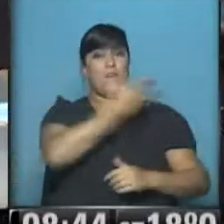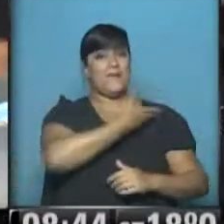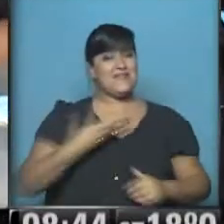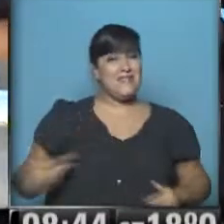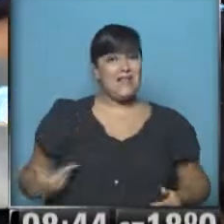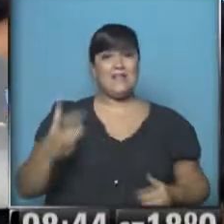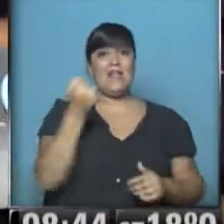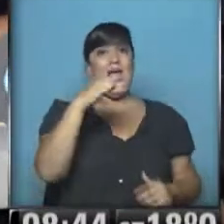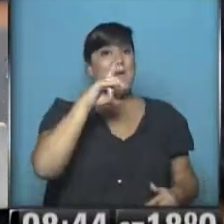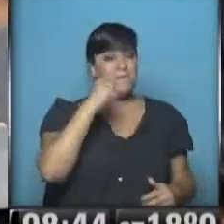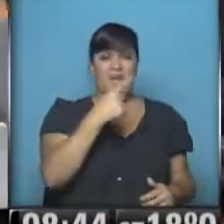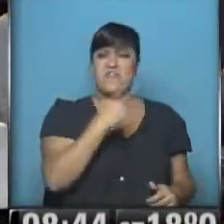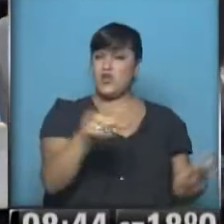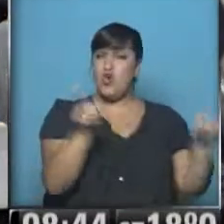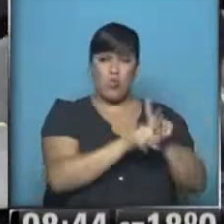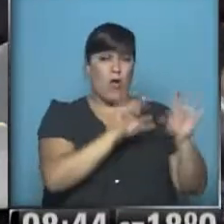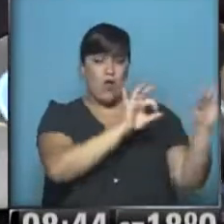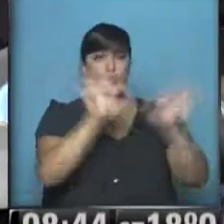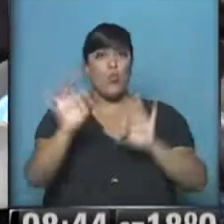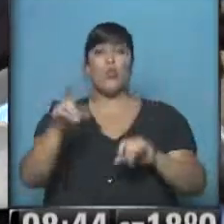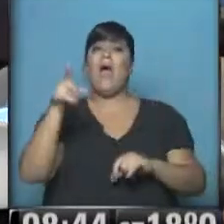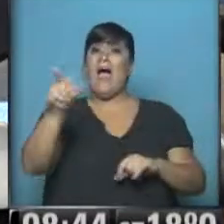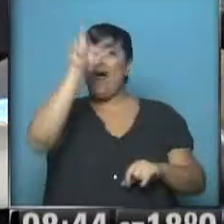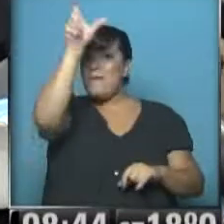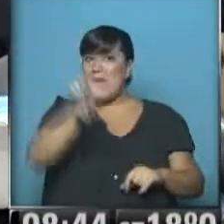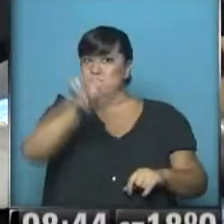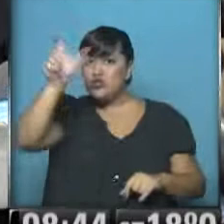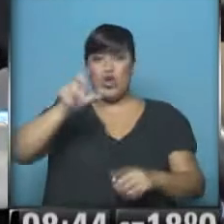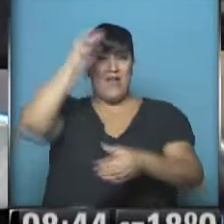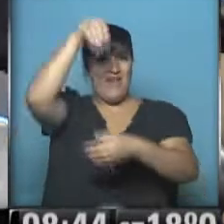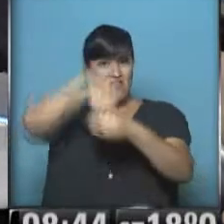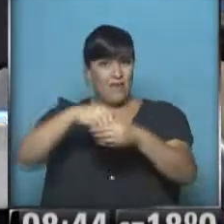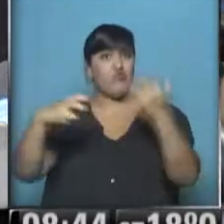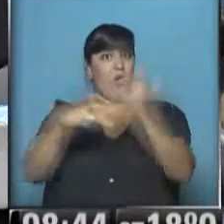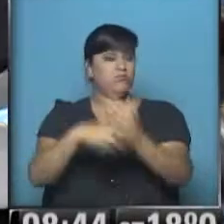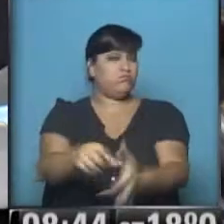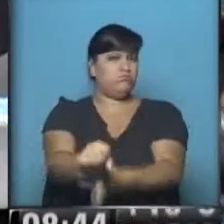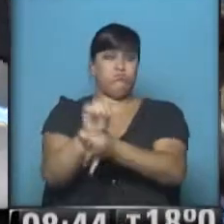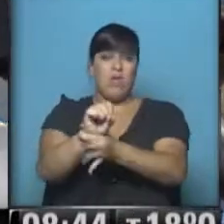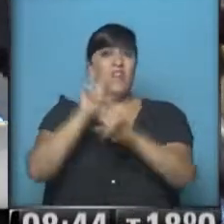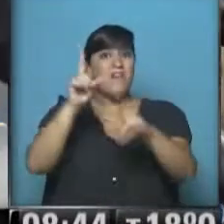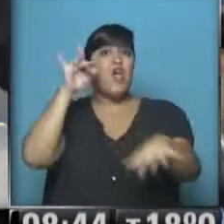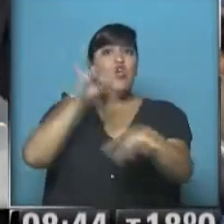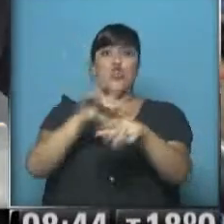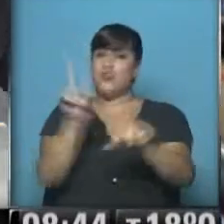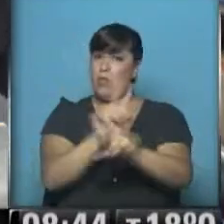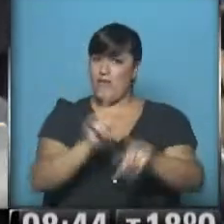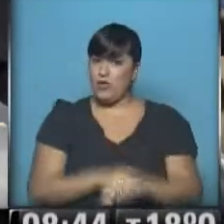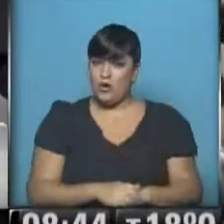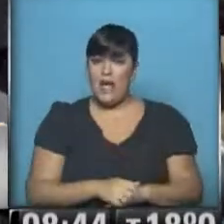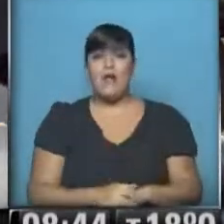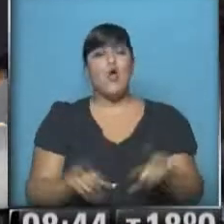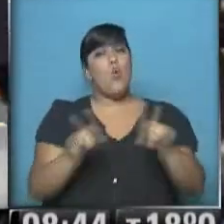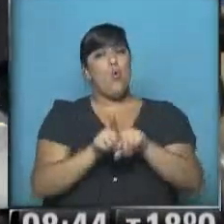hace falta no que sean intachables, sino que además de ser intachables los miembros de ese equipo, sean intocables, que no exista